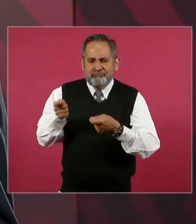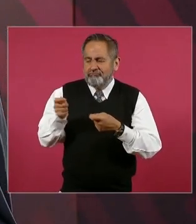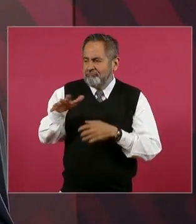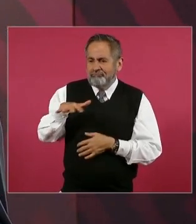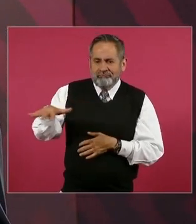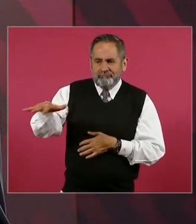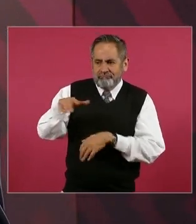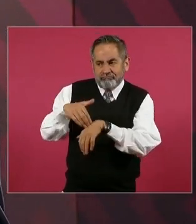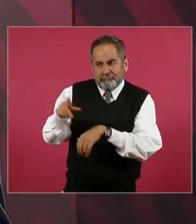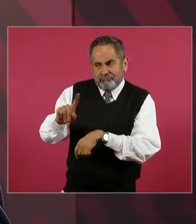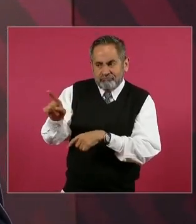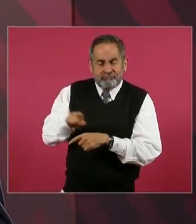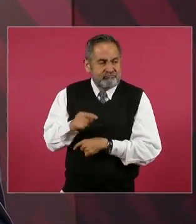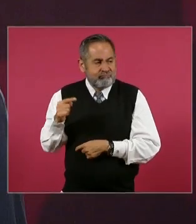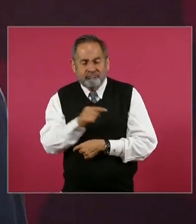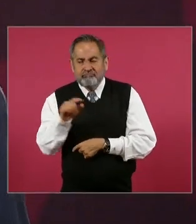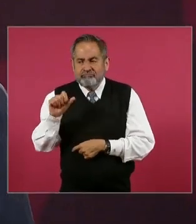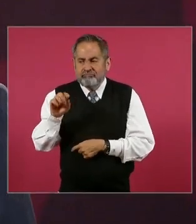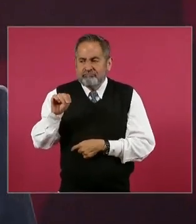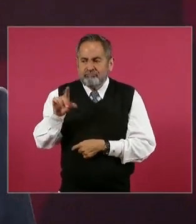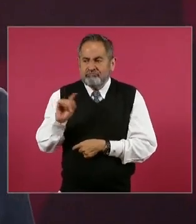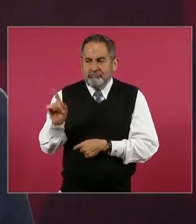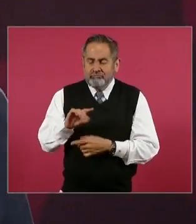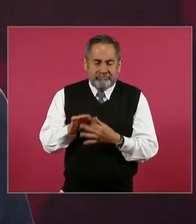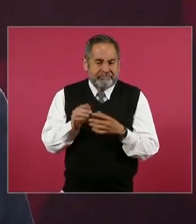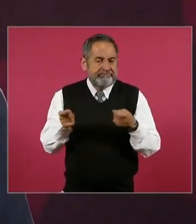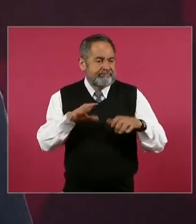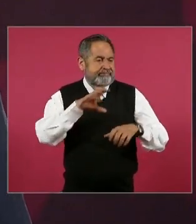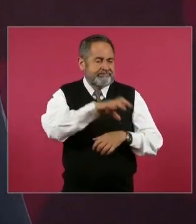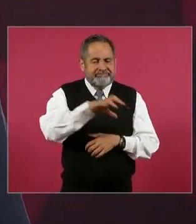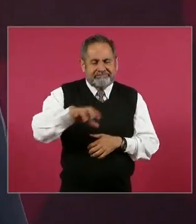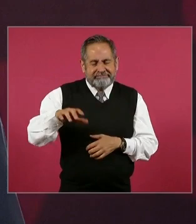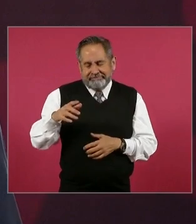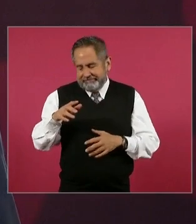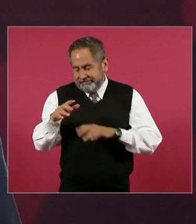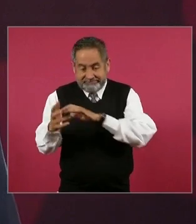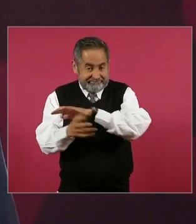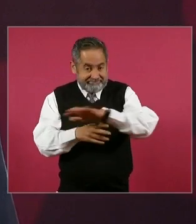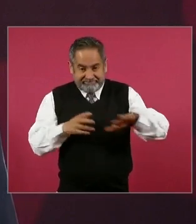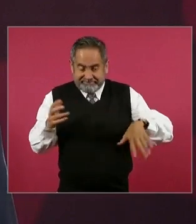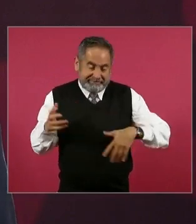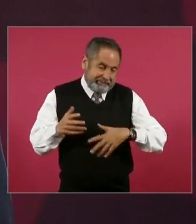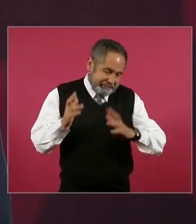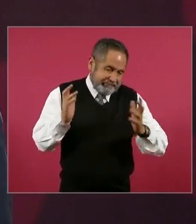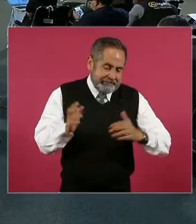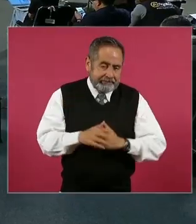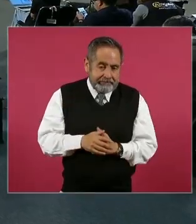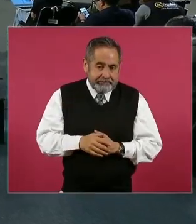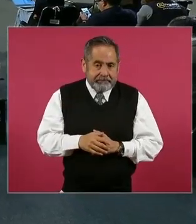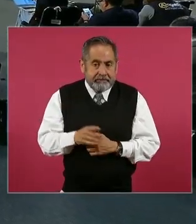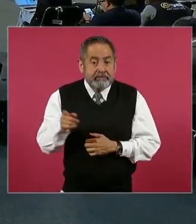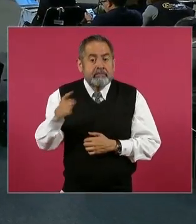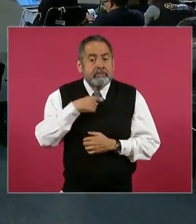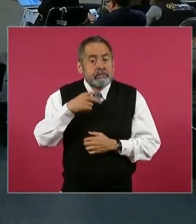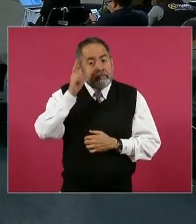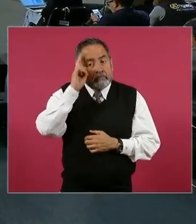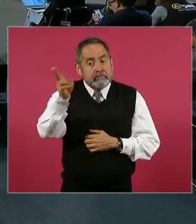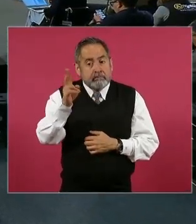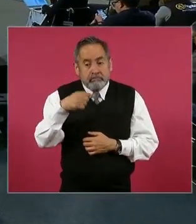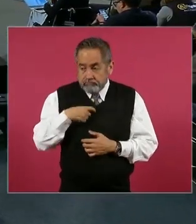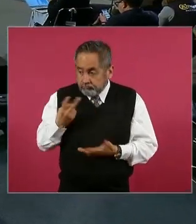control caciquismo por todos lados y este entonces nos prohíben